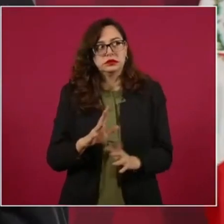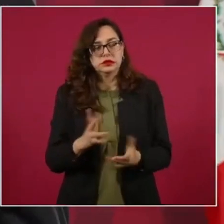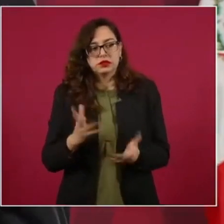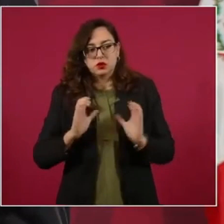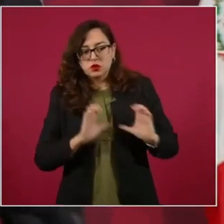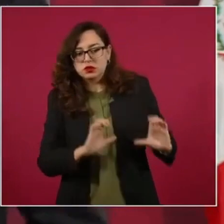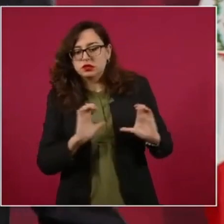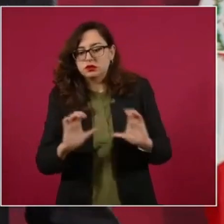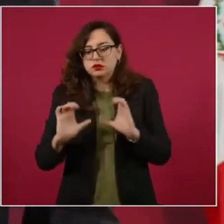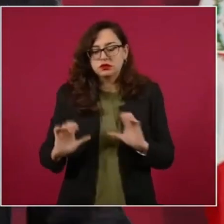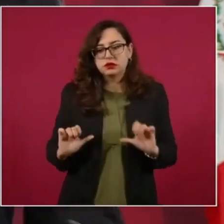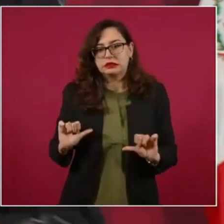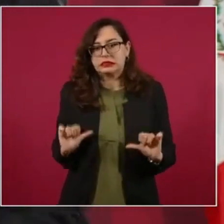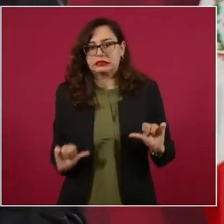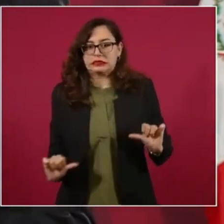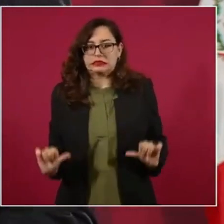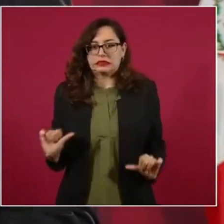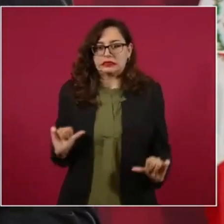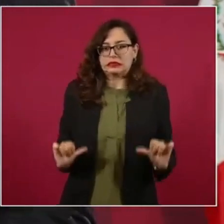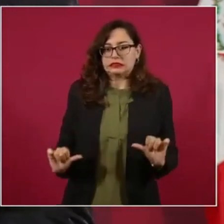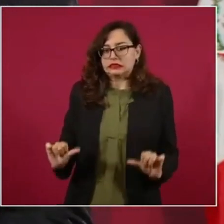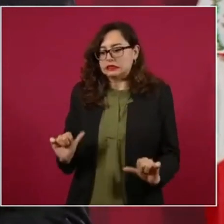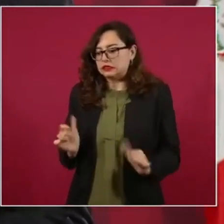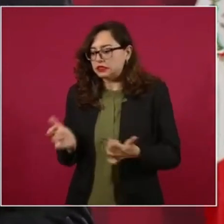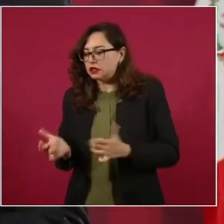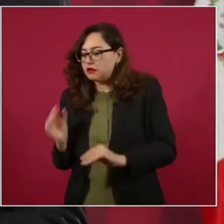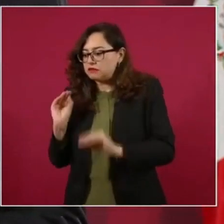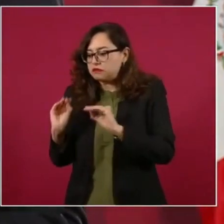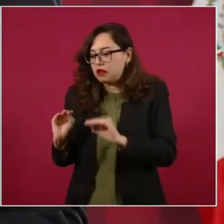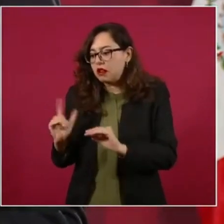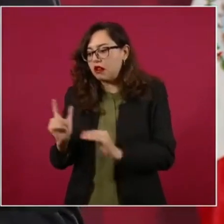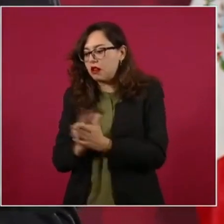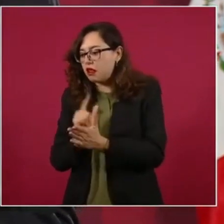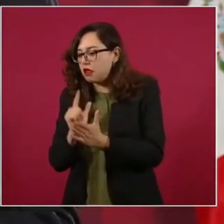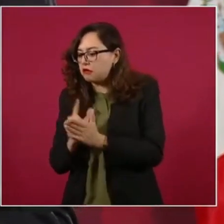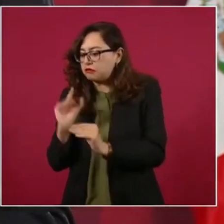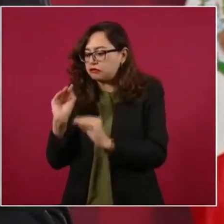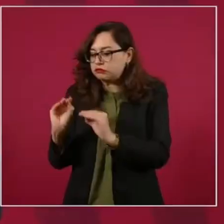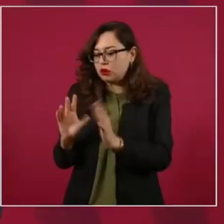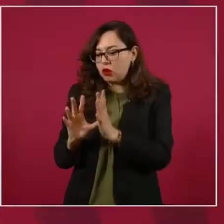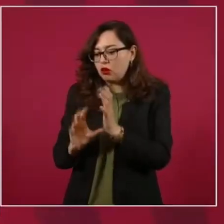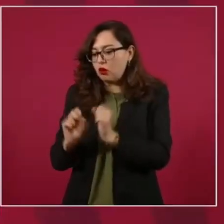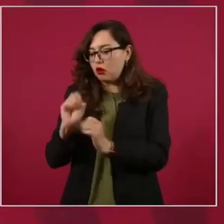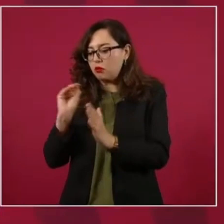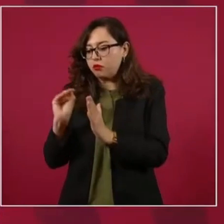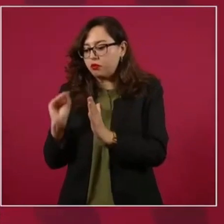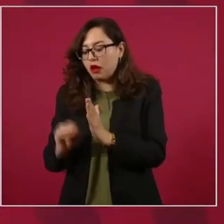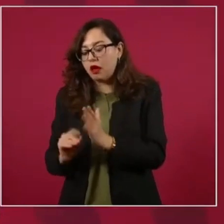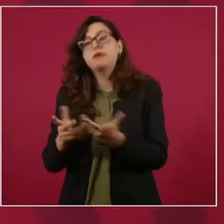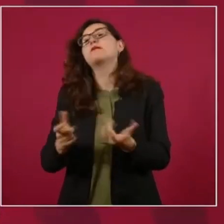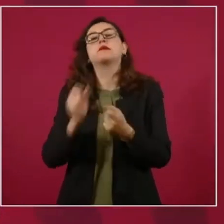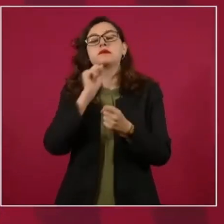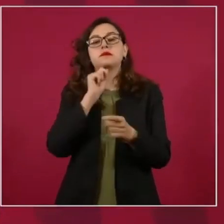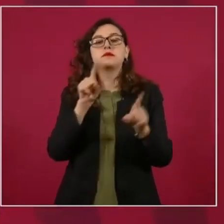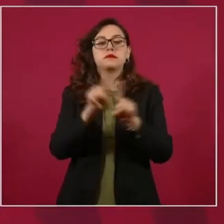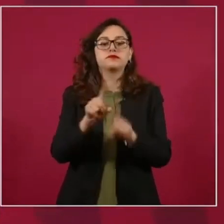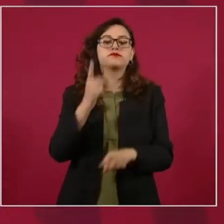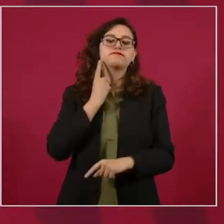Incluso tenían hasta legisladores defendiendo el punto,